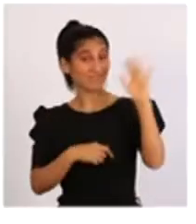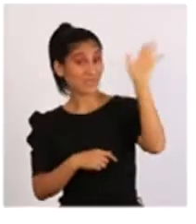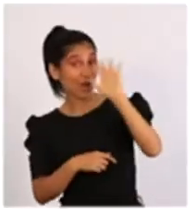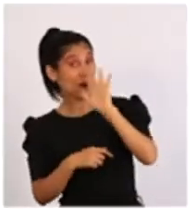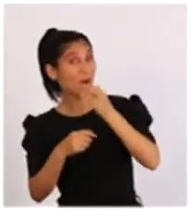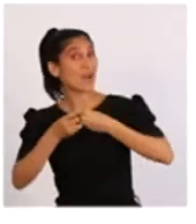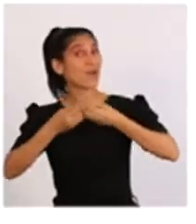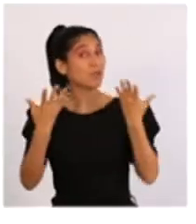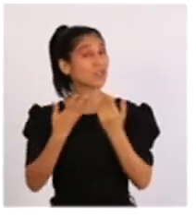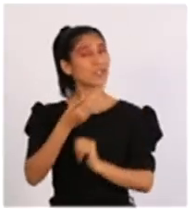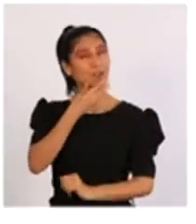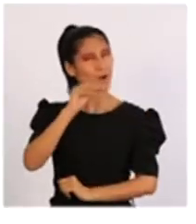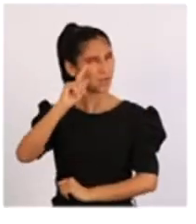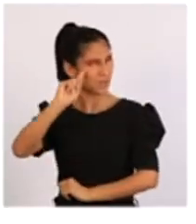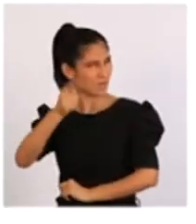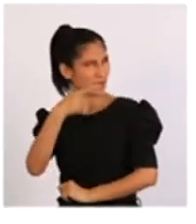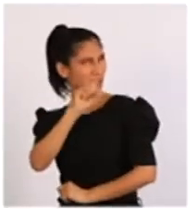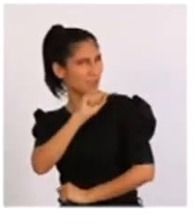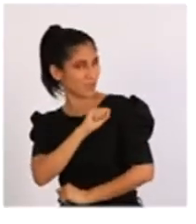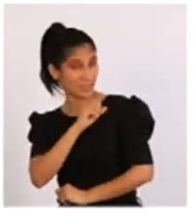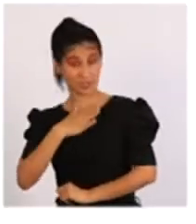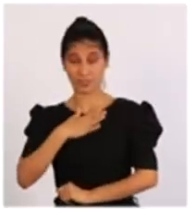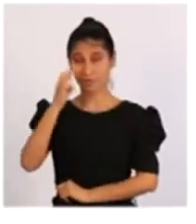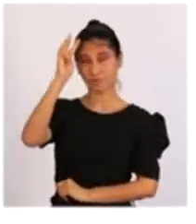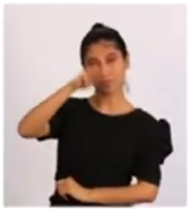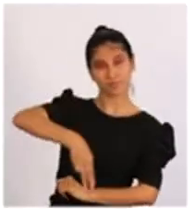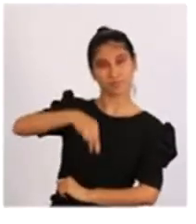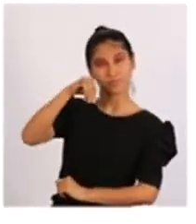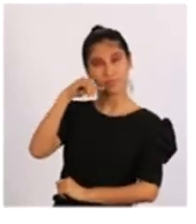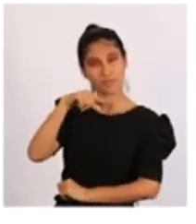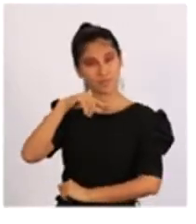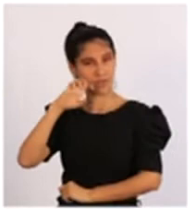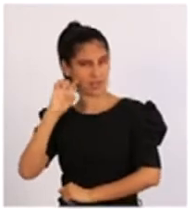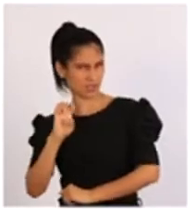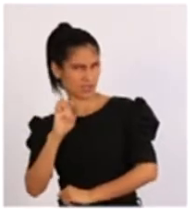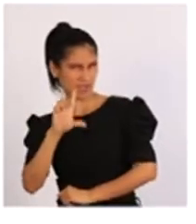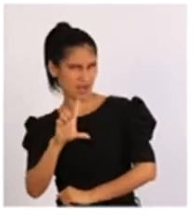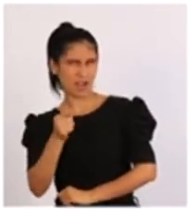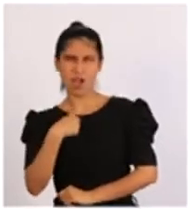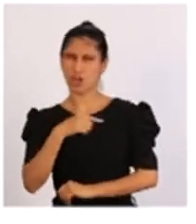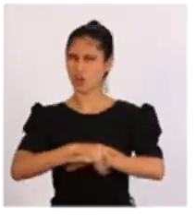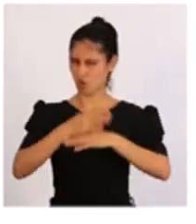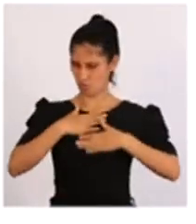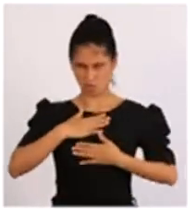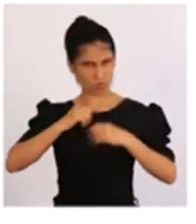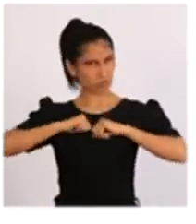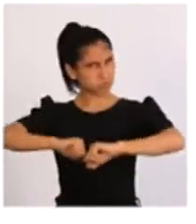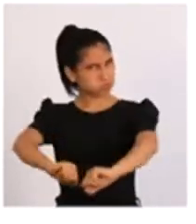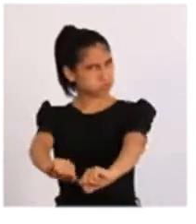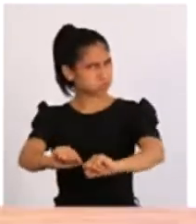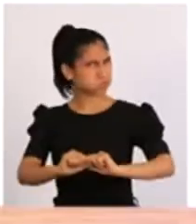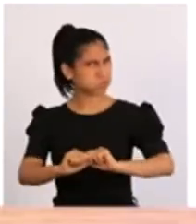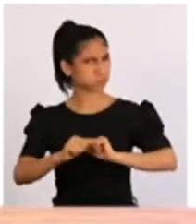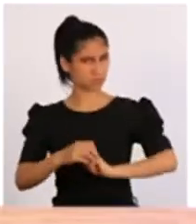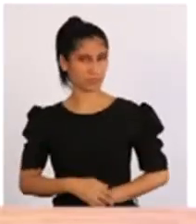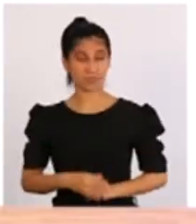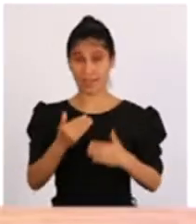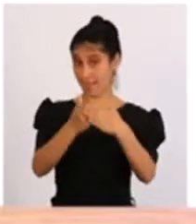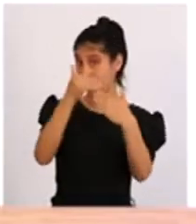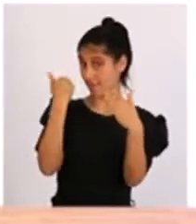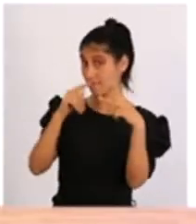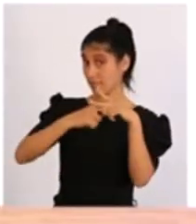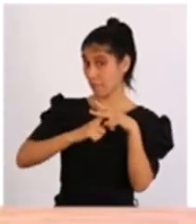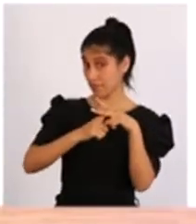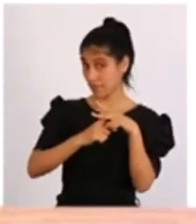Hola chicas y chicos de primero de secundaria, soy Miguel Ángel y hoy vamos a mover cosas desde nuestra coordinación e imaginación. Antes de